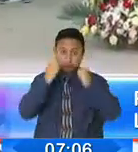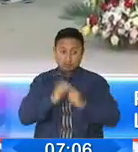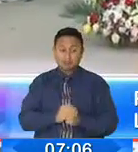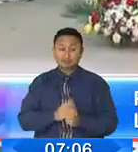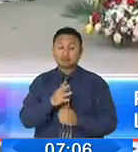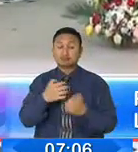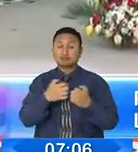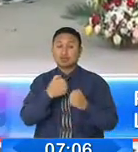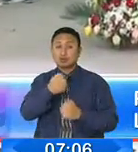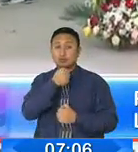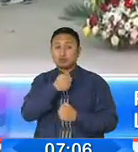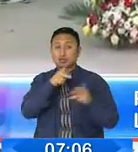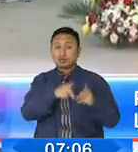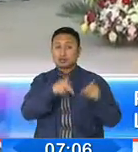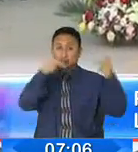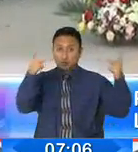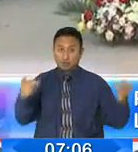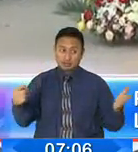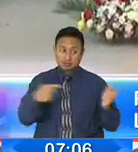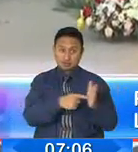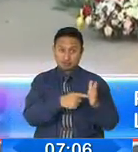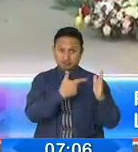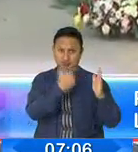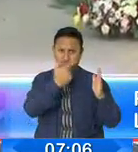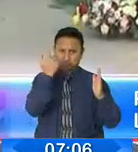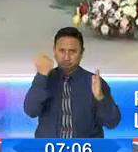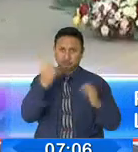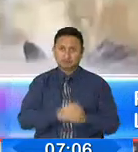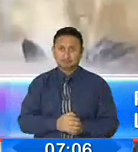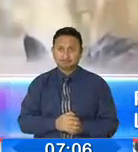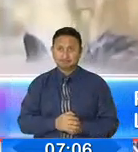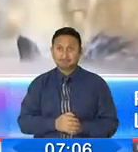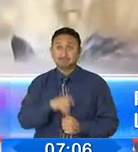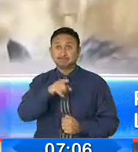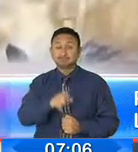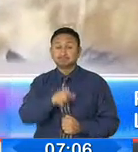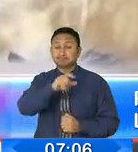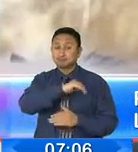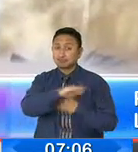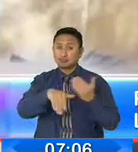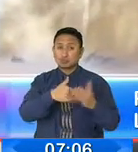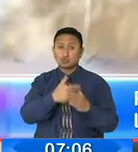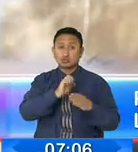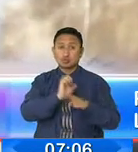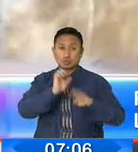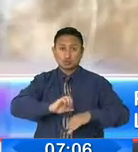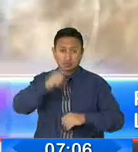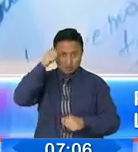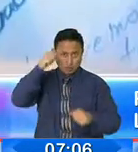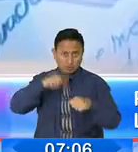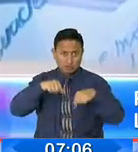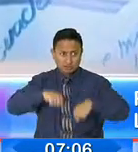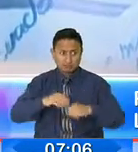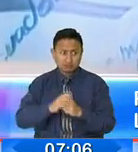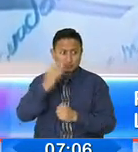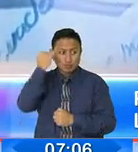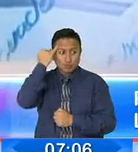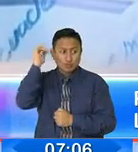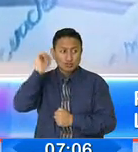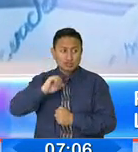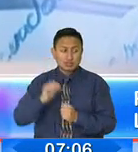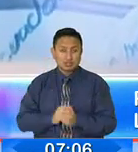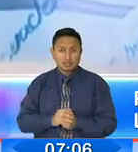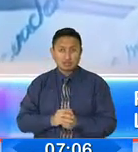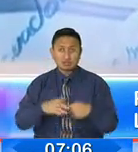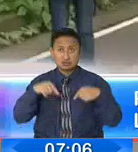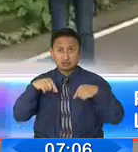del equipo periodístico de Diario El Comercio y aún resuena en la mente de todos los ecuatorianos esa idea de que no se